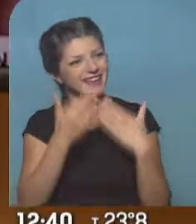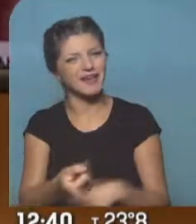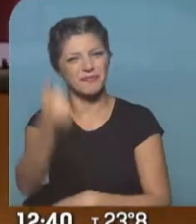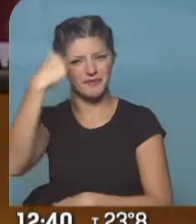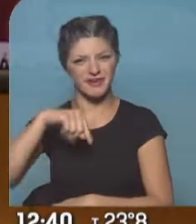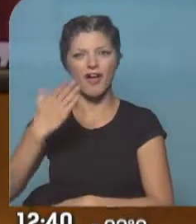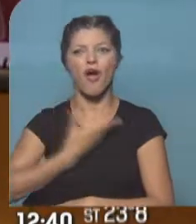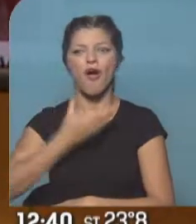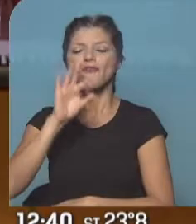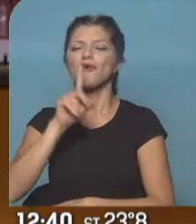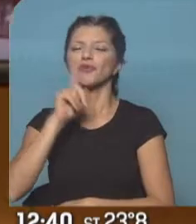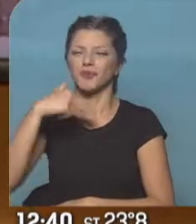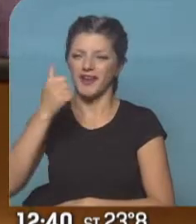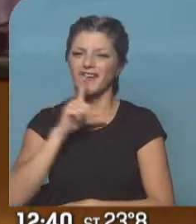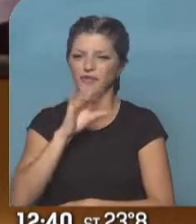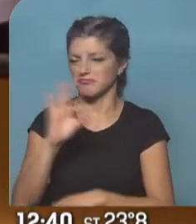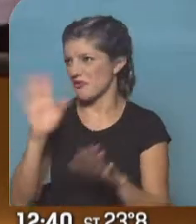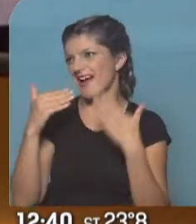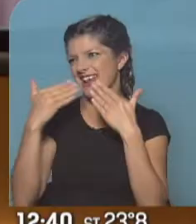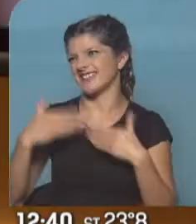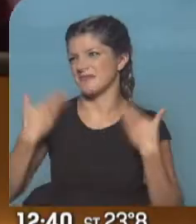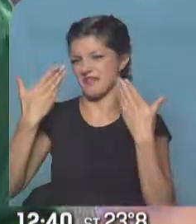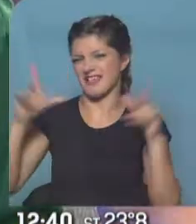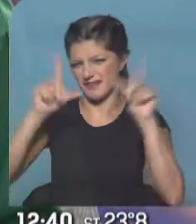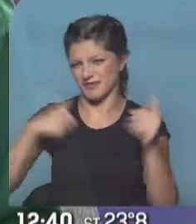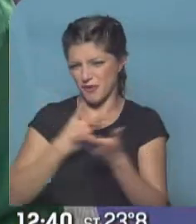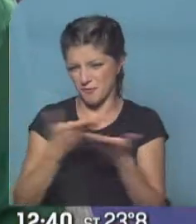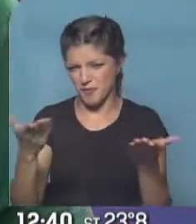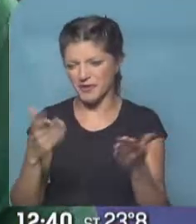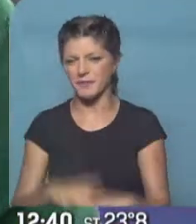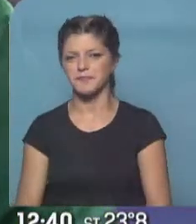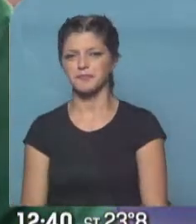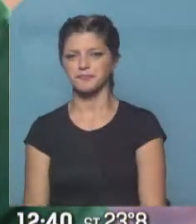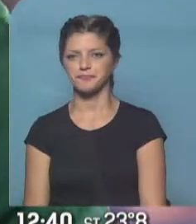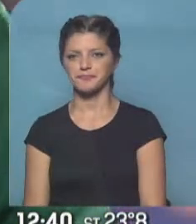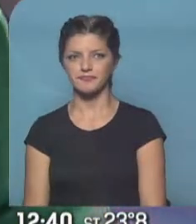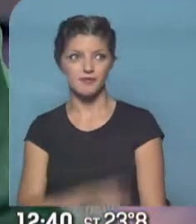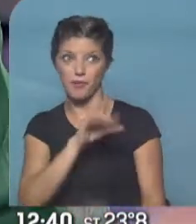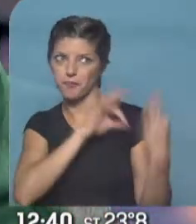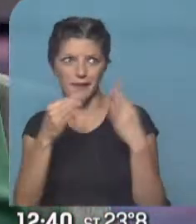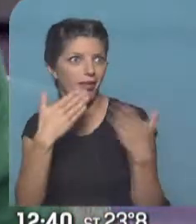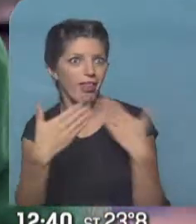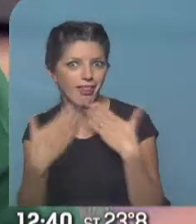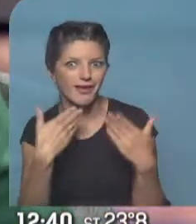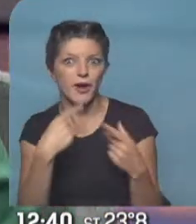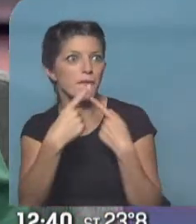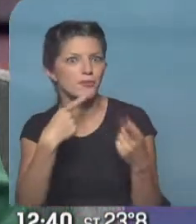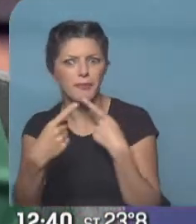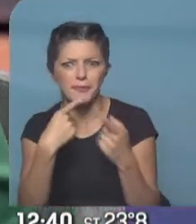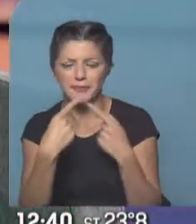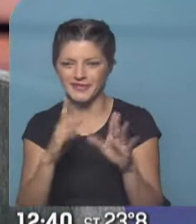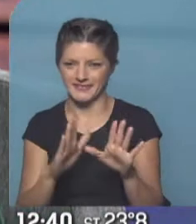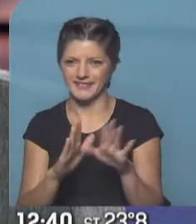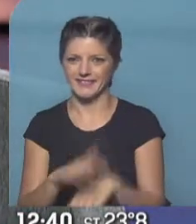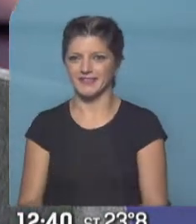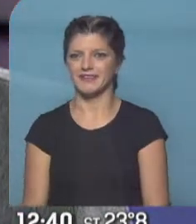Fortunato Malimachi. No, gracias por invitarme a la TV Pública. Estábamos hablando, por supuesto, desde que llegaste, ametrallábamos a preguntas. No es